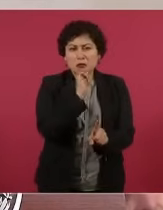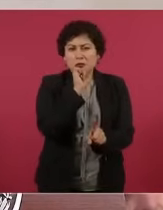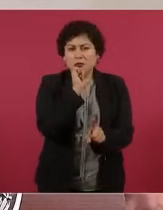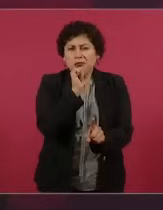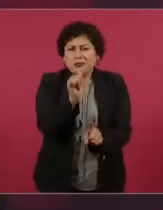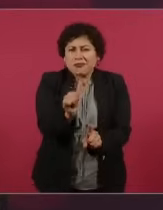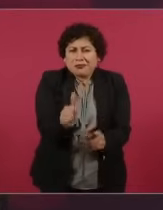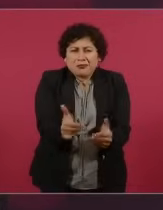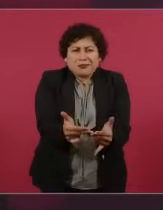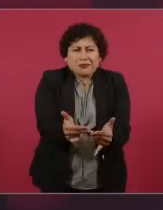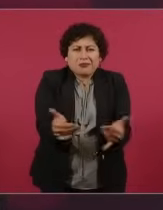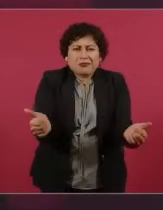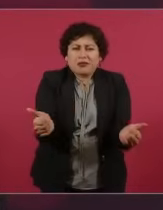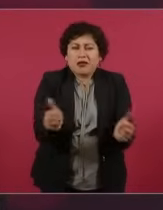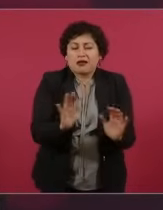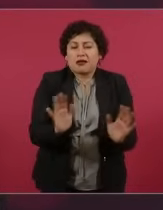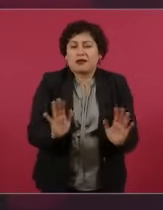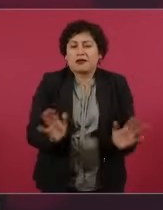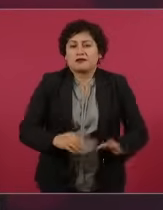A nadie.